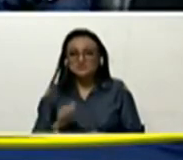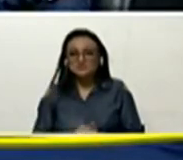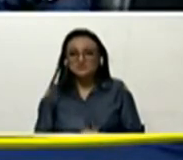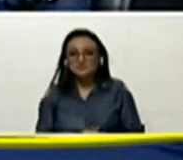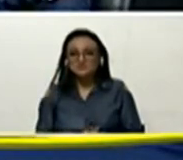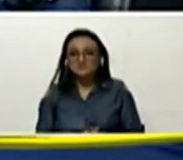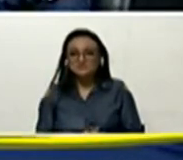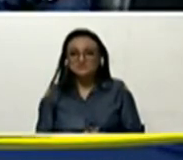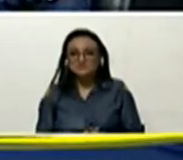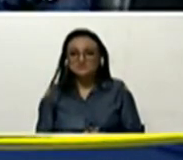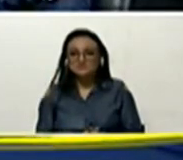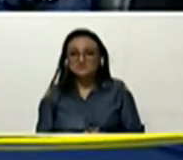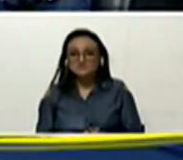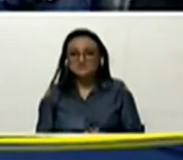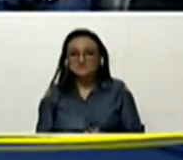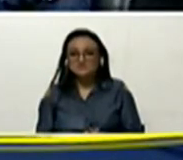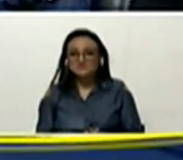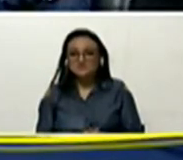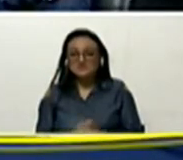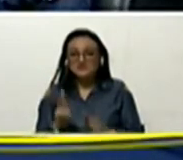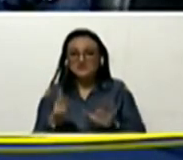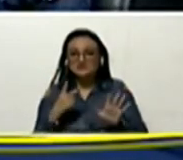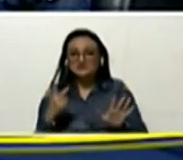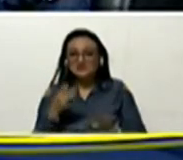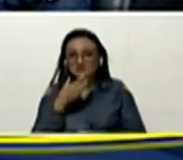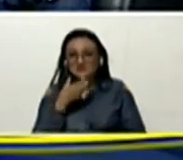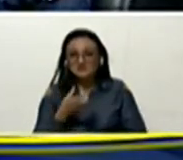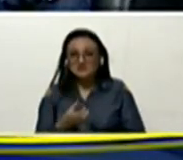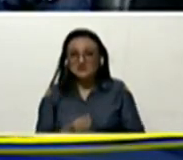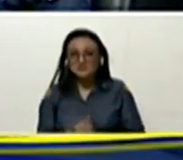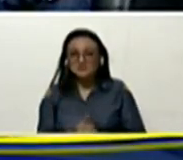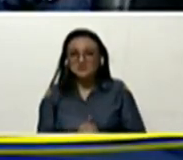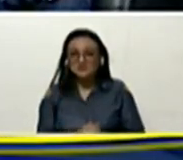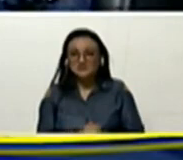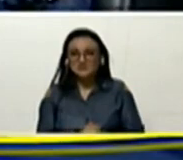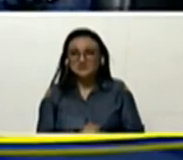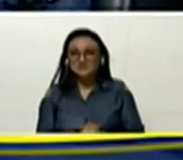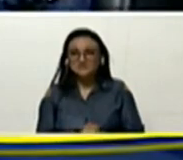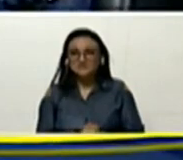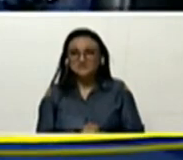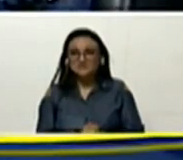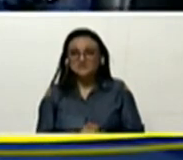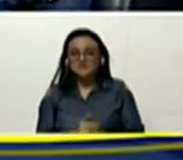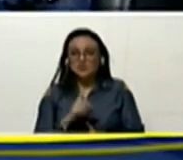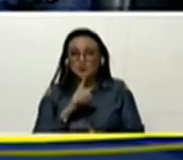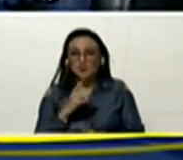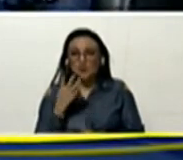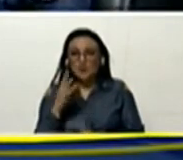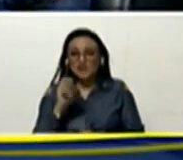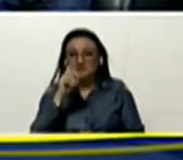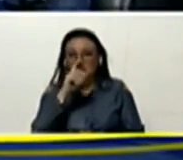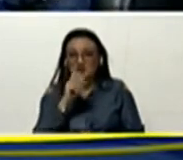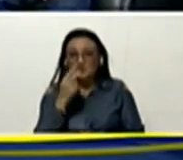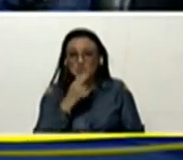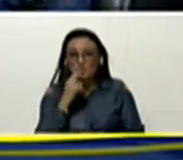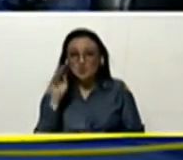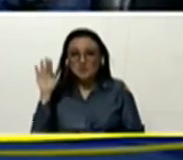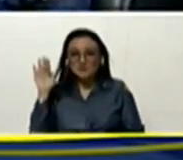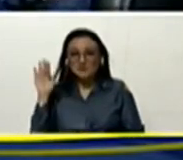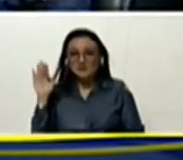del Samán de Güere. El 17 de diciembre se cumplen 40 años del